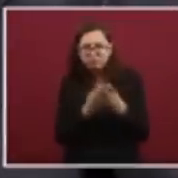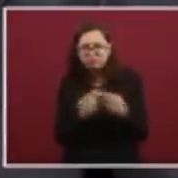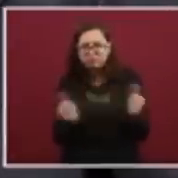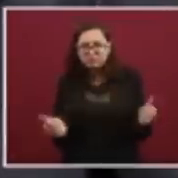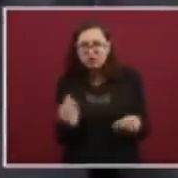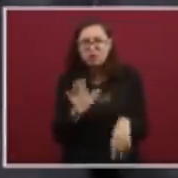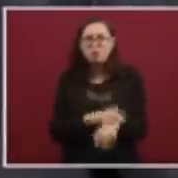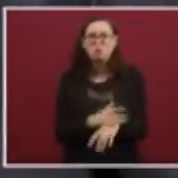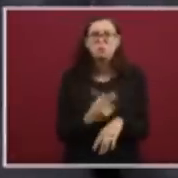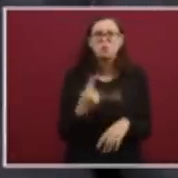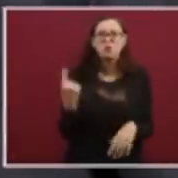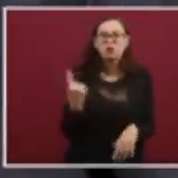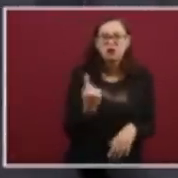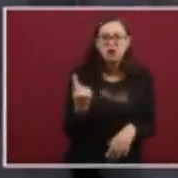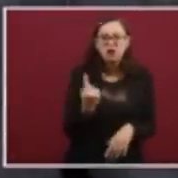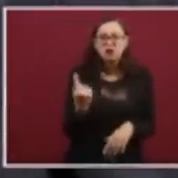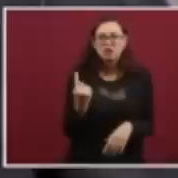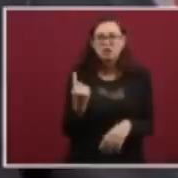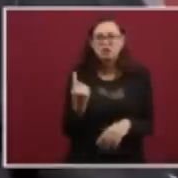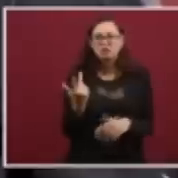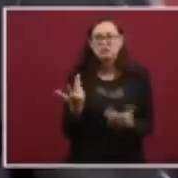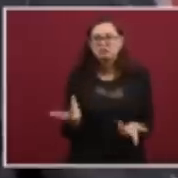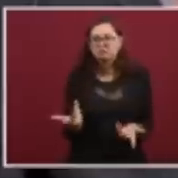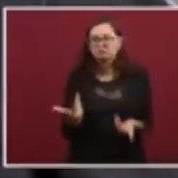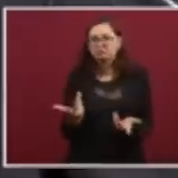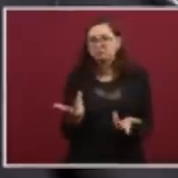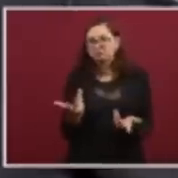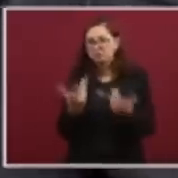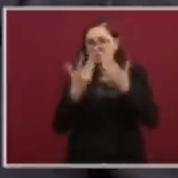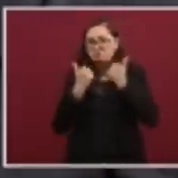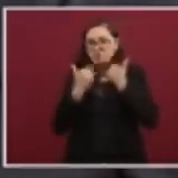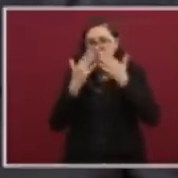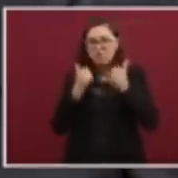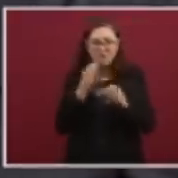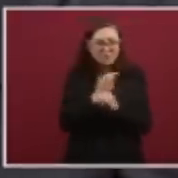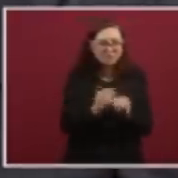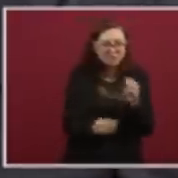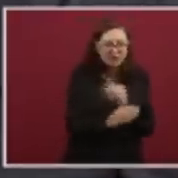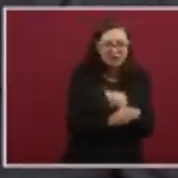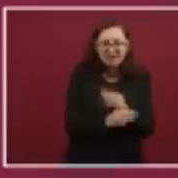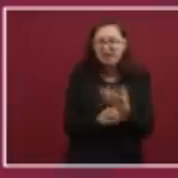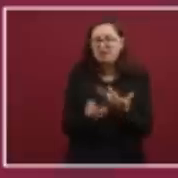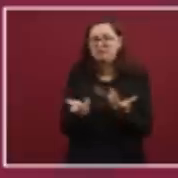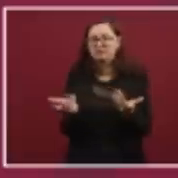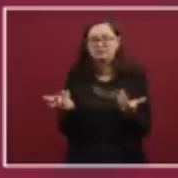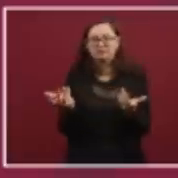porque no tenemos materia prima para